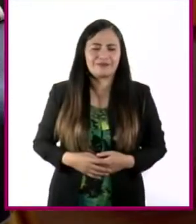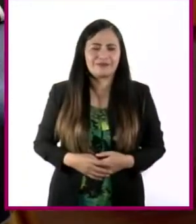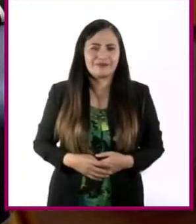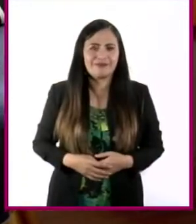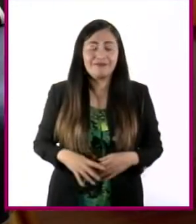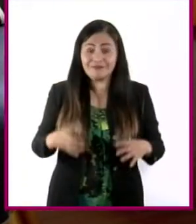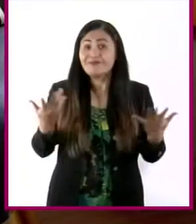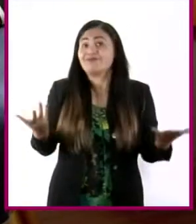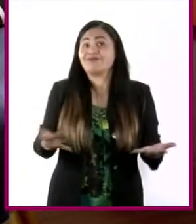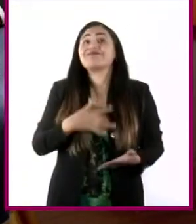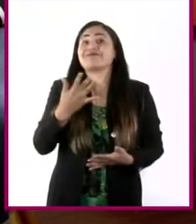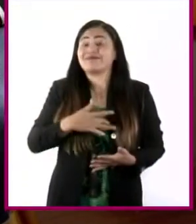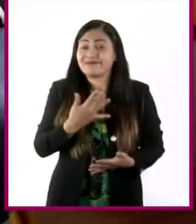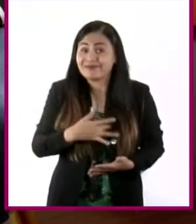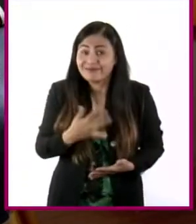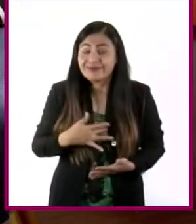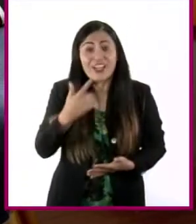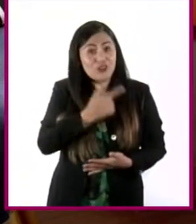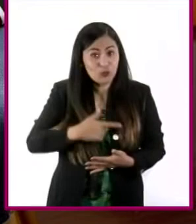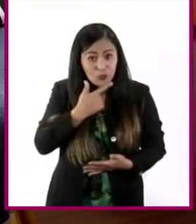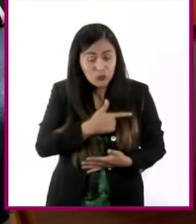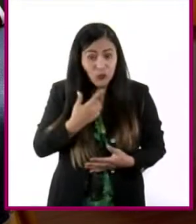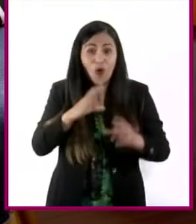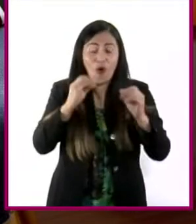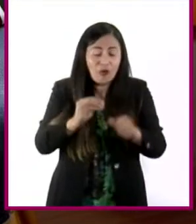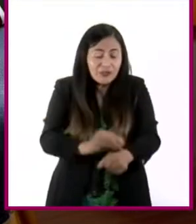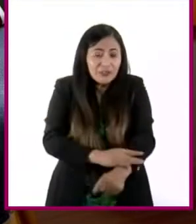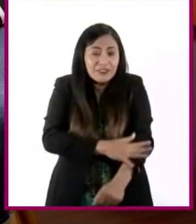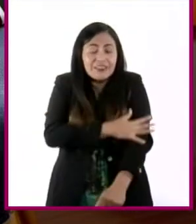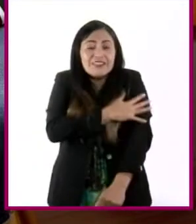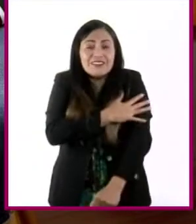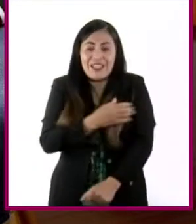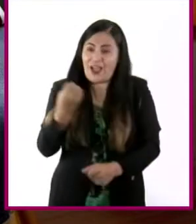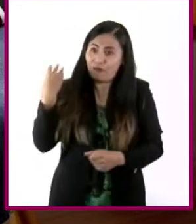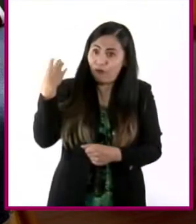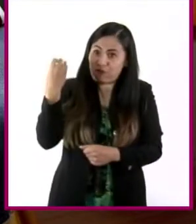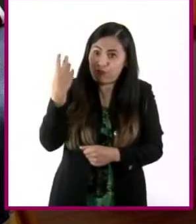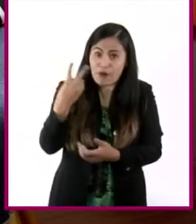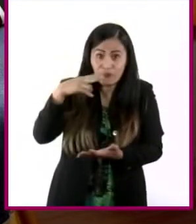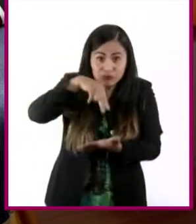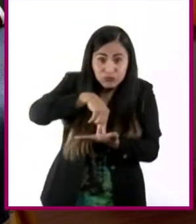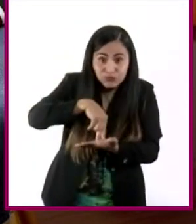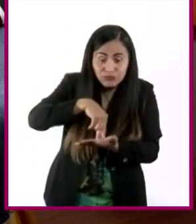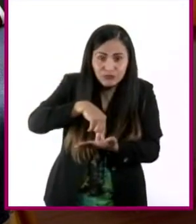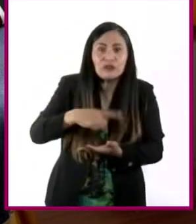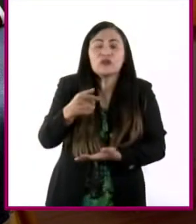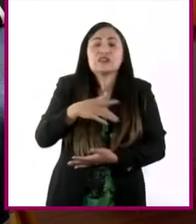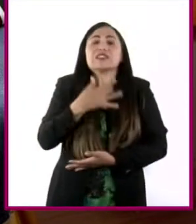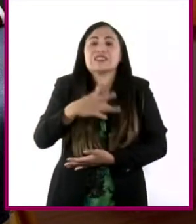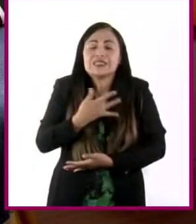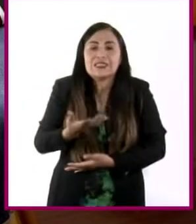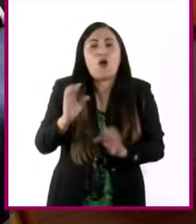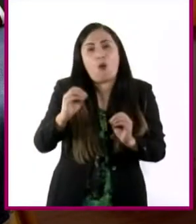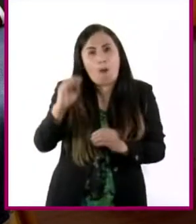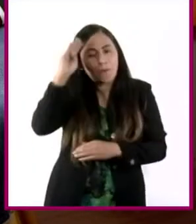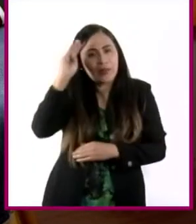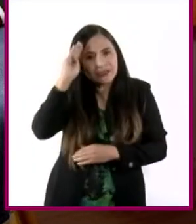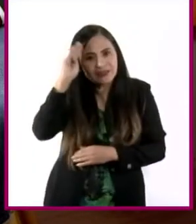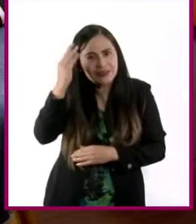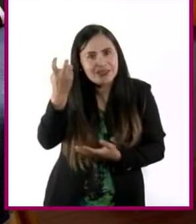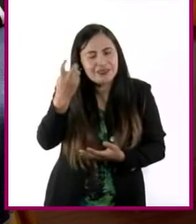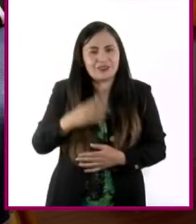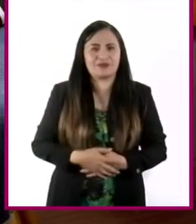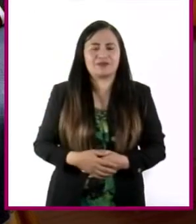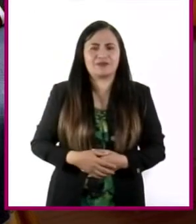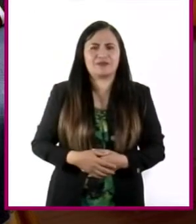¿Qué tal? ¿Les gustó o incluso les emocionó el discurso? ¿Qué les hizo pensar o sentir? Y para que nos platique